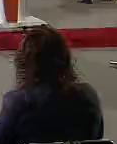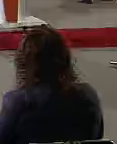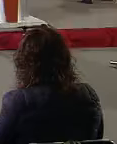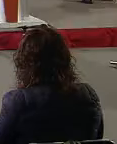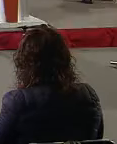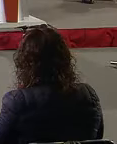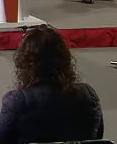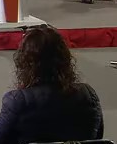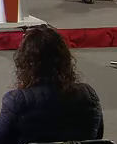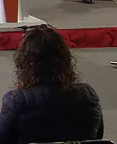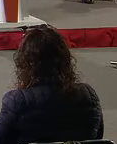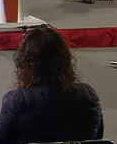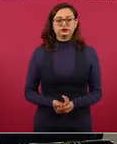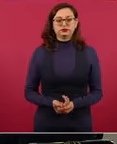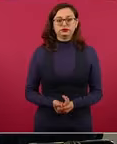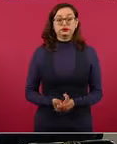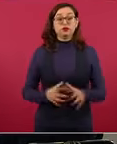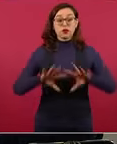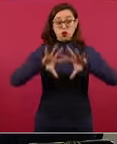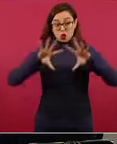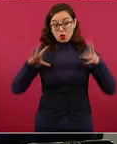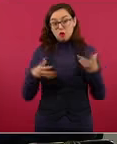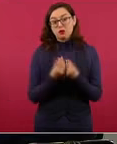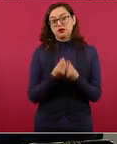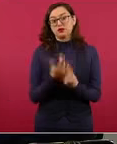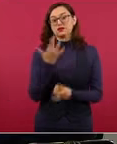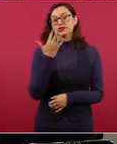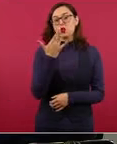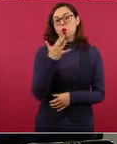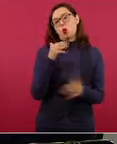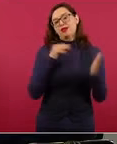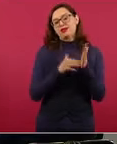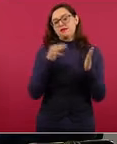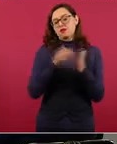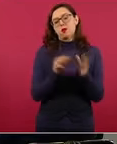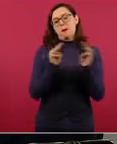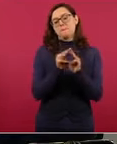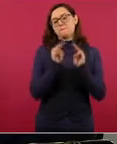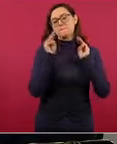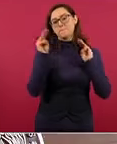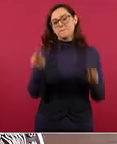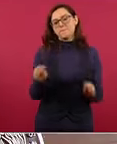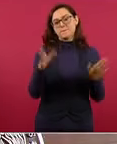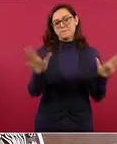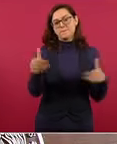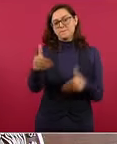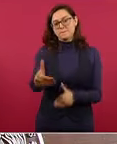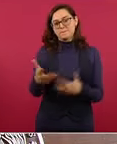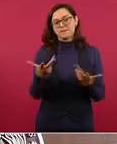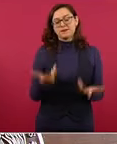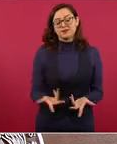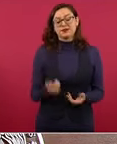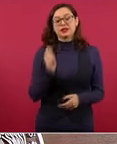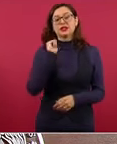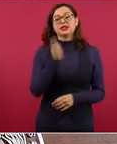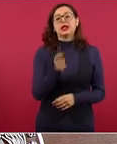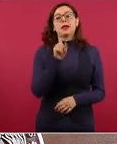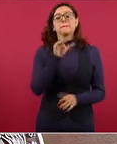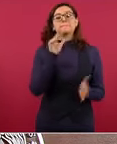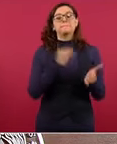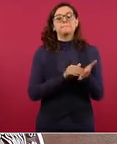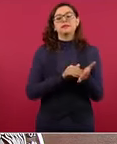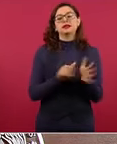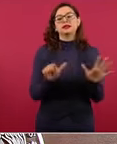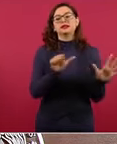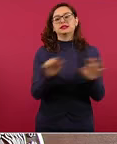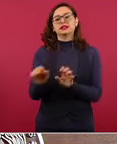de metros cúbicos esto equivale aproximadamente a mil 600 litros por